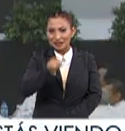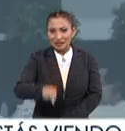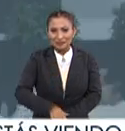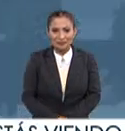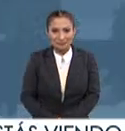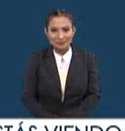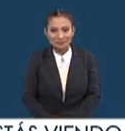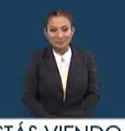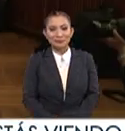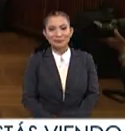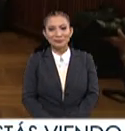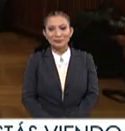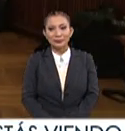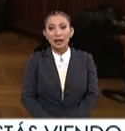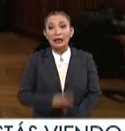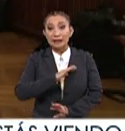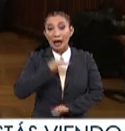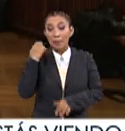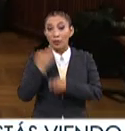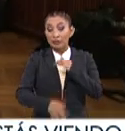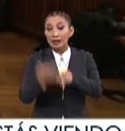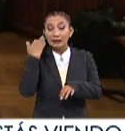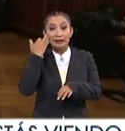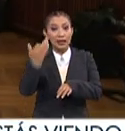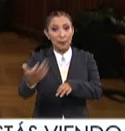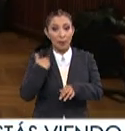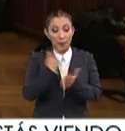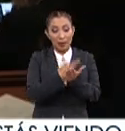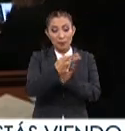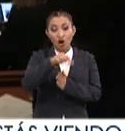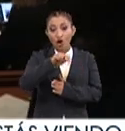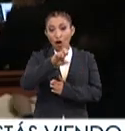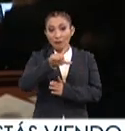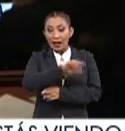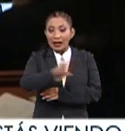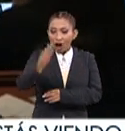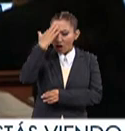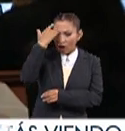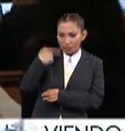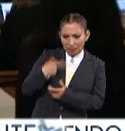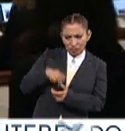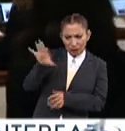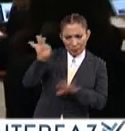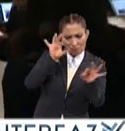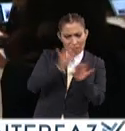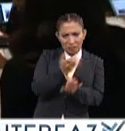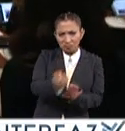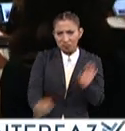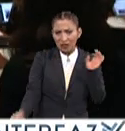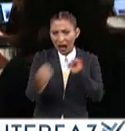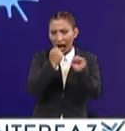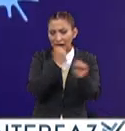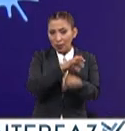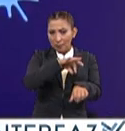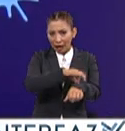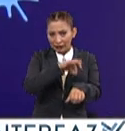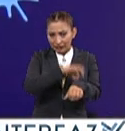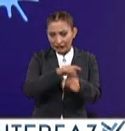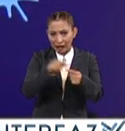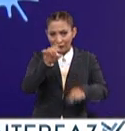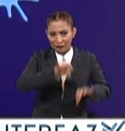Interfaz. Llegó la temporada en la que los premios Nobel reconocen a lo más destacado del año en